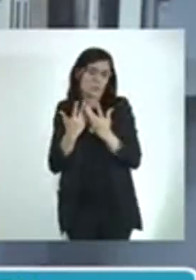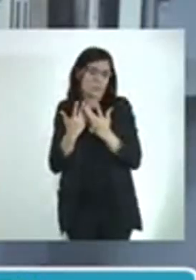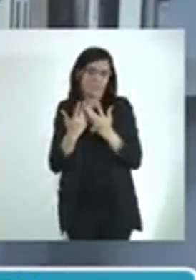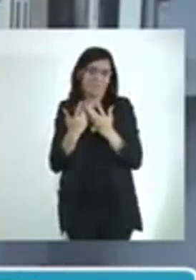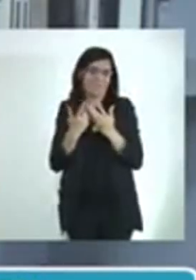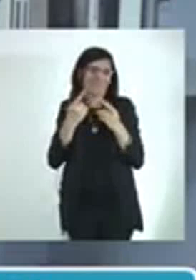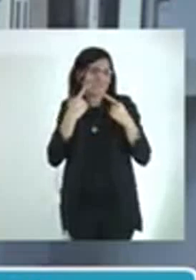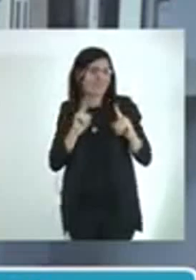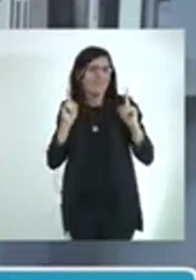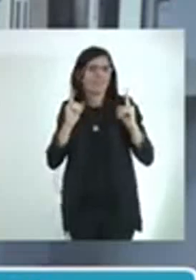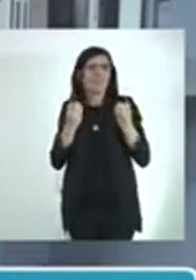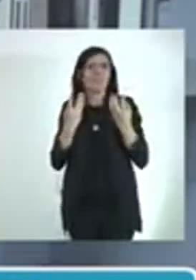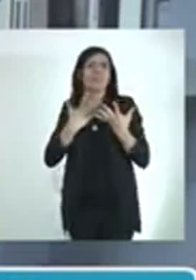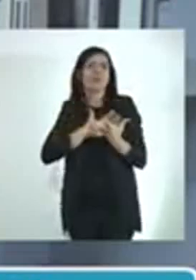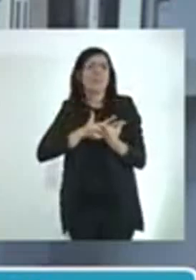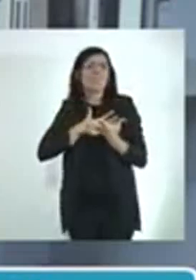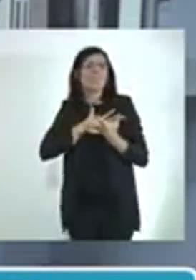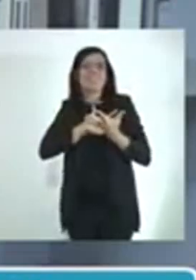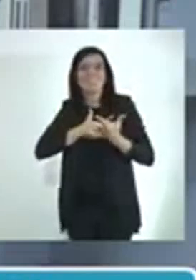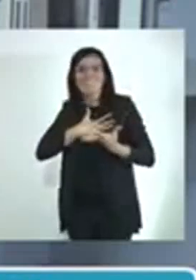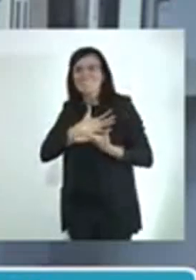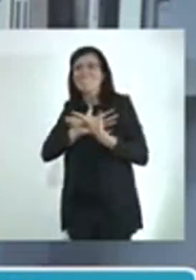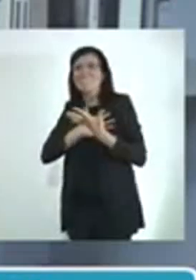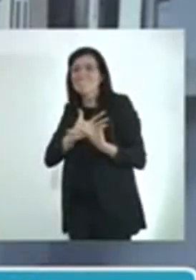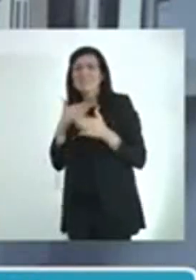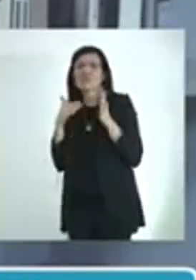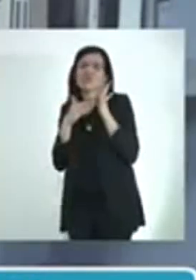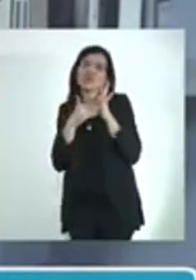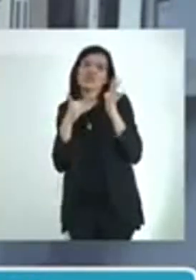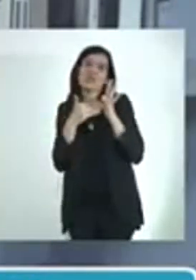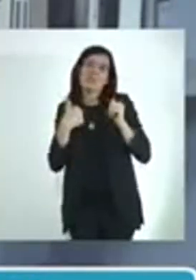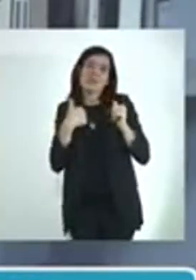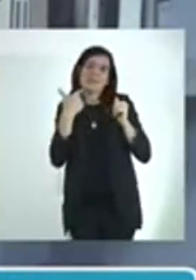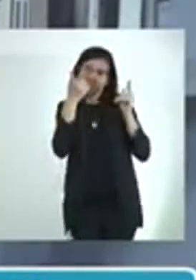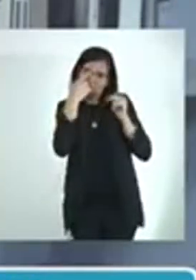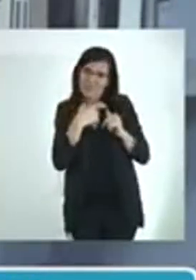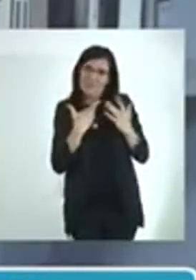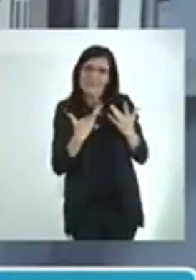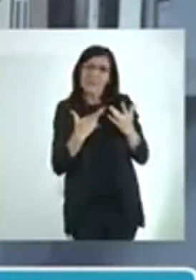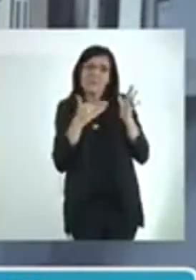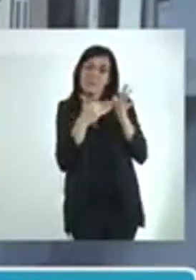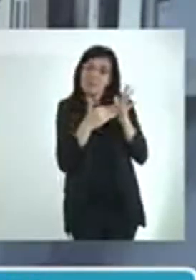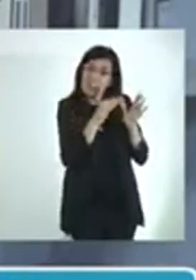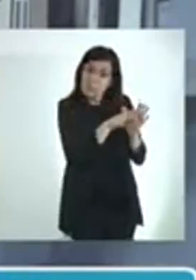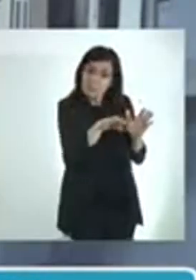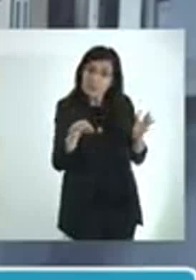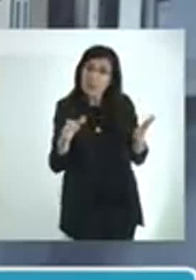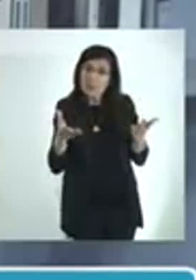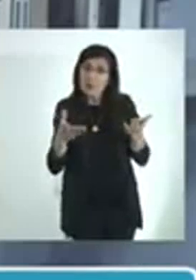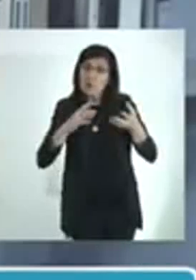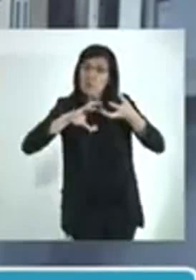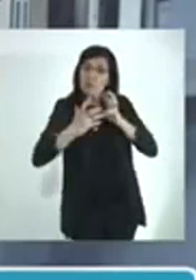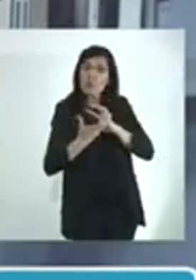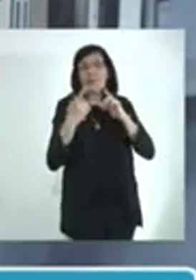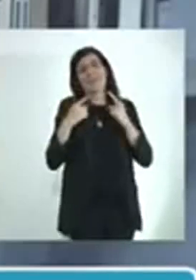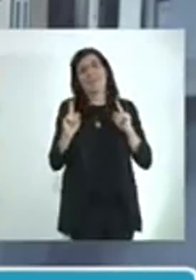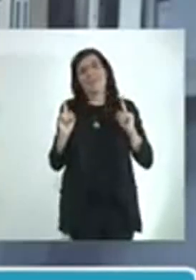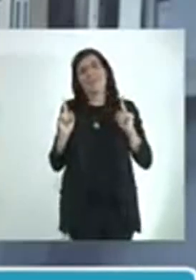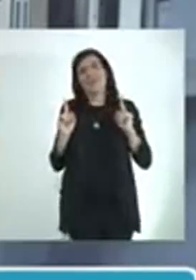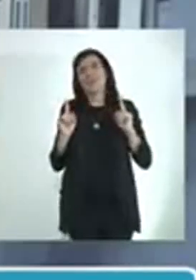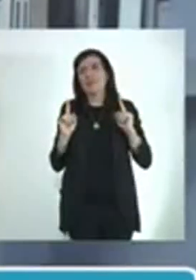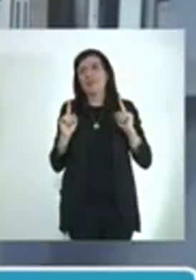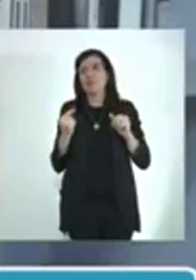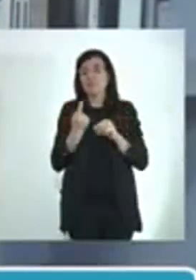género, digo, implica cosas que son constitutivas de la subjetividad de todas las personas. Entonces tenemos que trabajar con los y las docentes